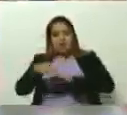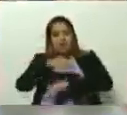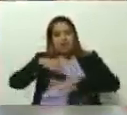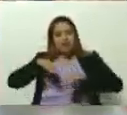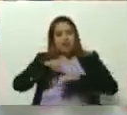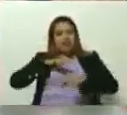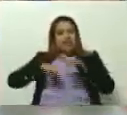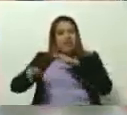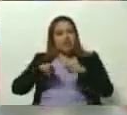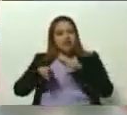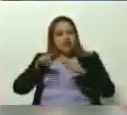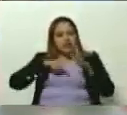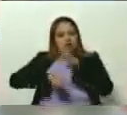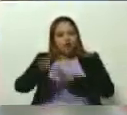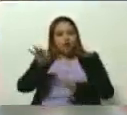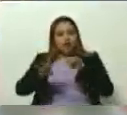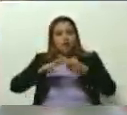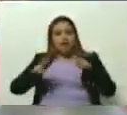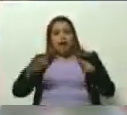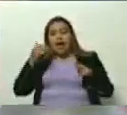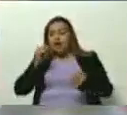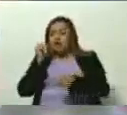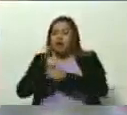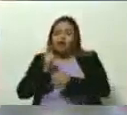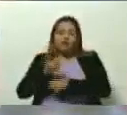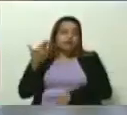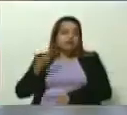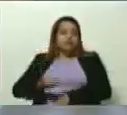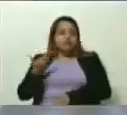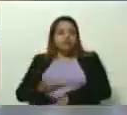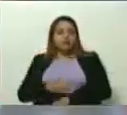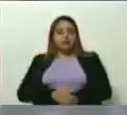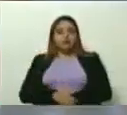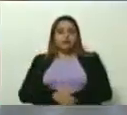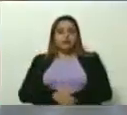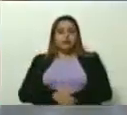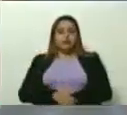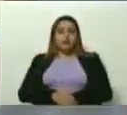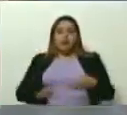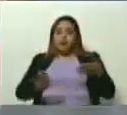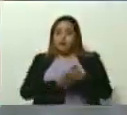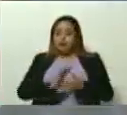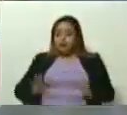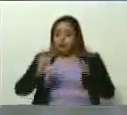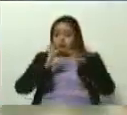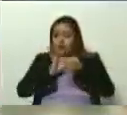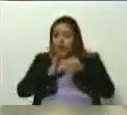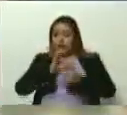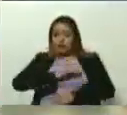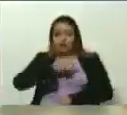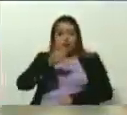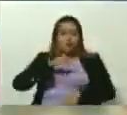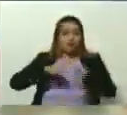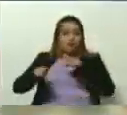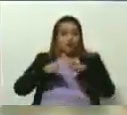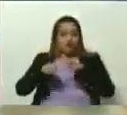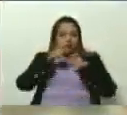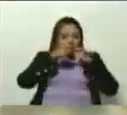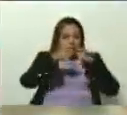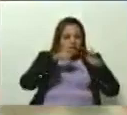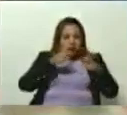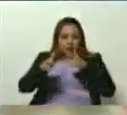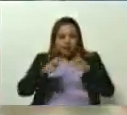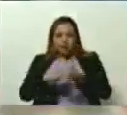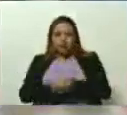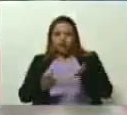Relaciones Interiores, Justicia y Paz, tiene una tarea fundamental, bueno, en la articulación, la dirección, control, supervisión de